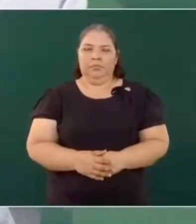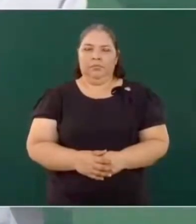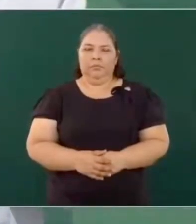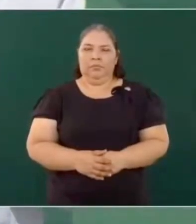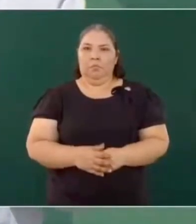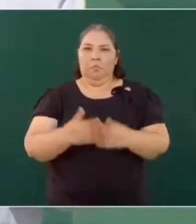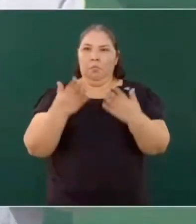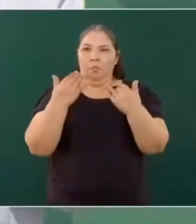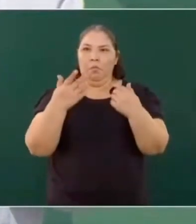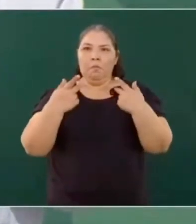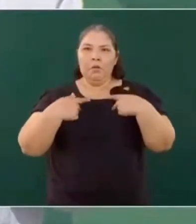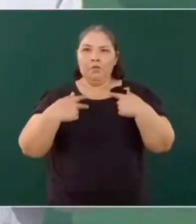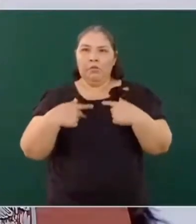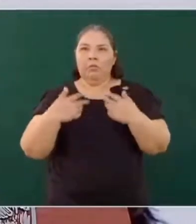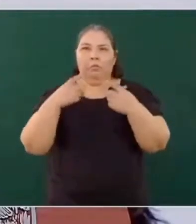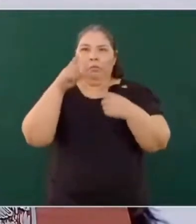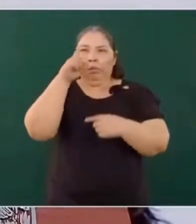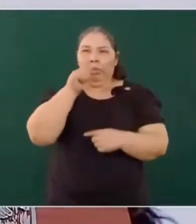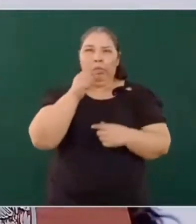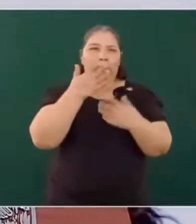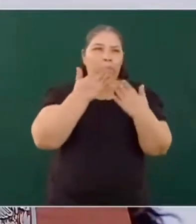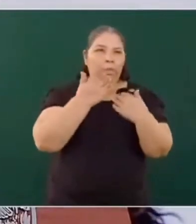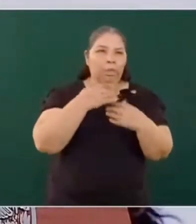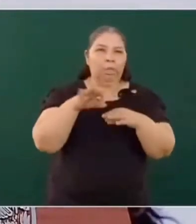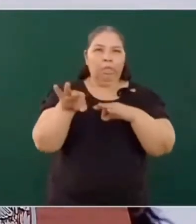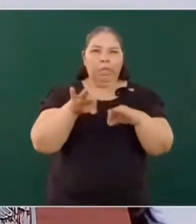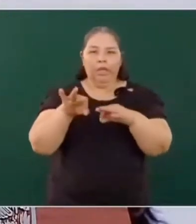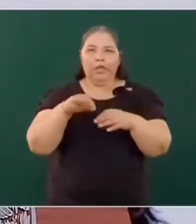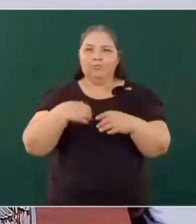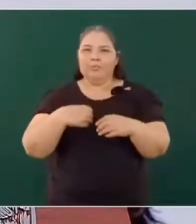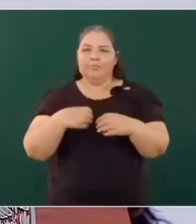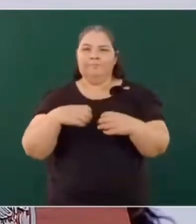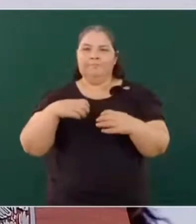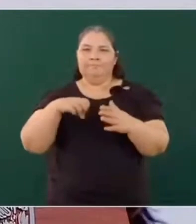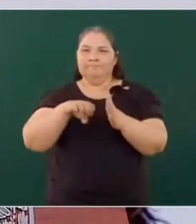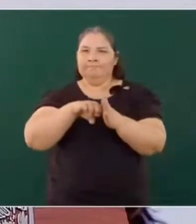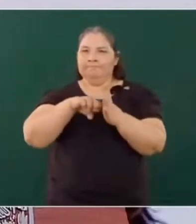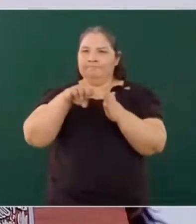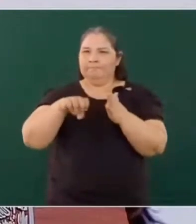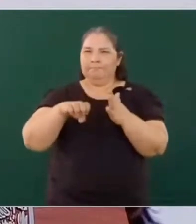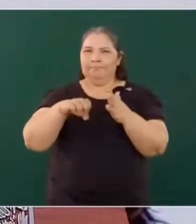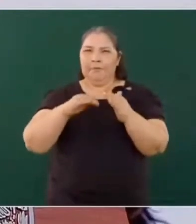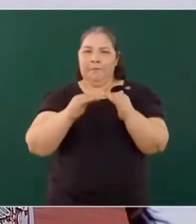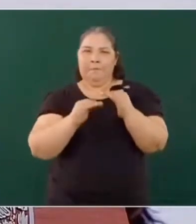prácticamente desempleo. Nuestra economía está creciendo.